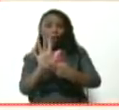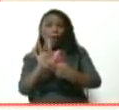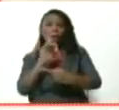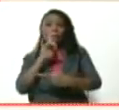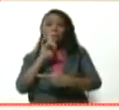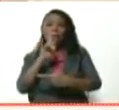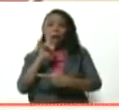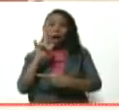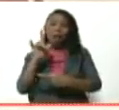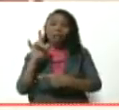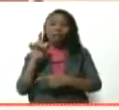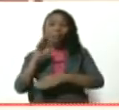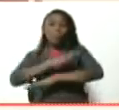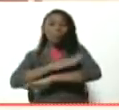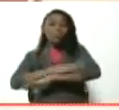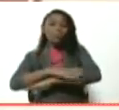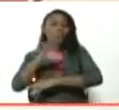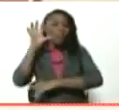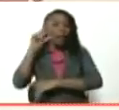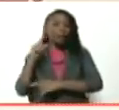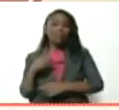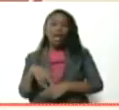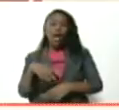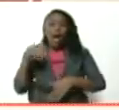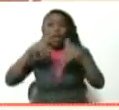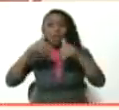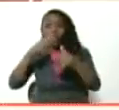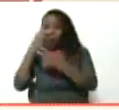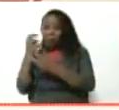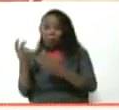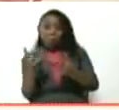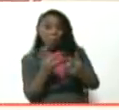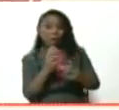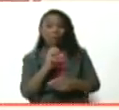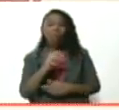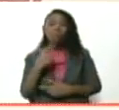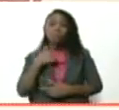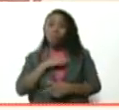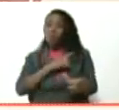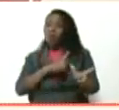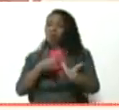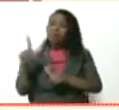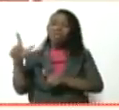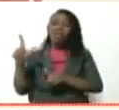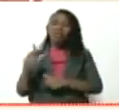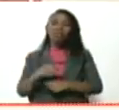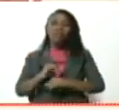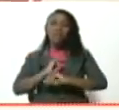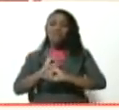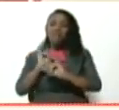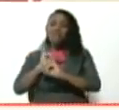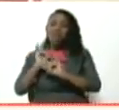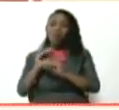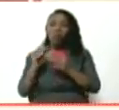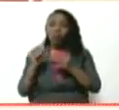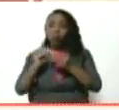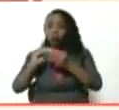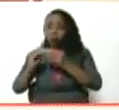Elecciones bienvenidas, parlamentarias. Nosotros estamos listos. Ya estamos terminando de cuadrar